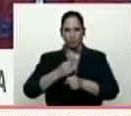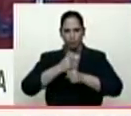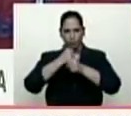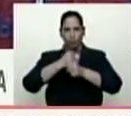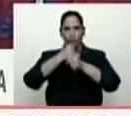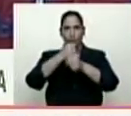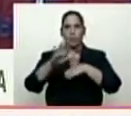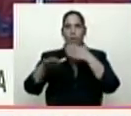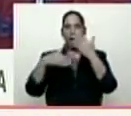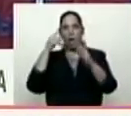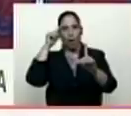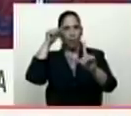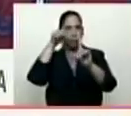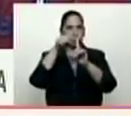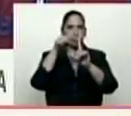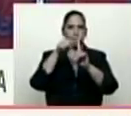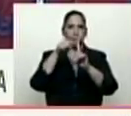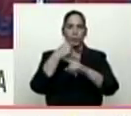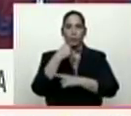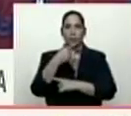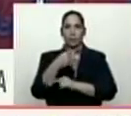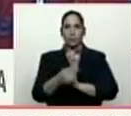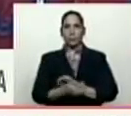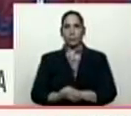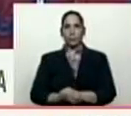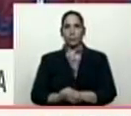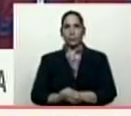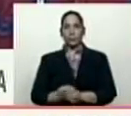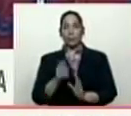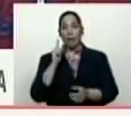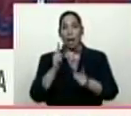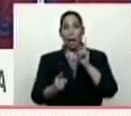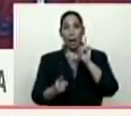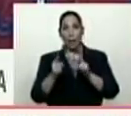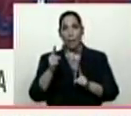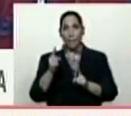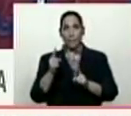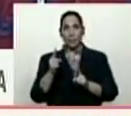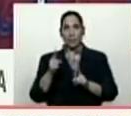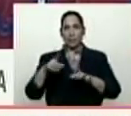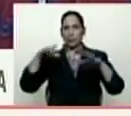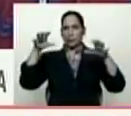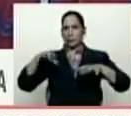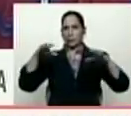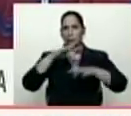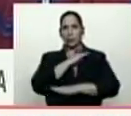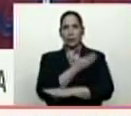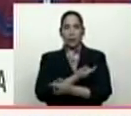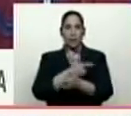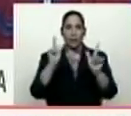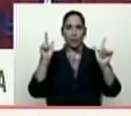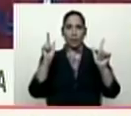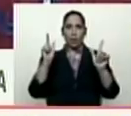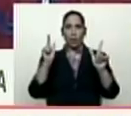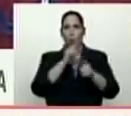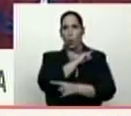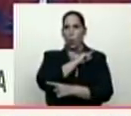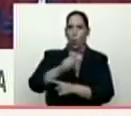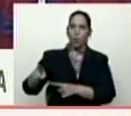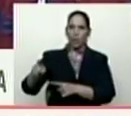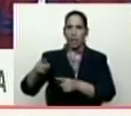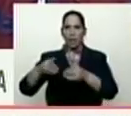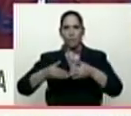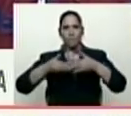su objetivo. Considerando que a pesar de las inclementes condiciones, el libertador ordena el cruce del río